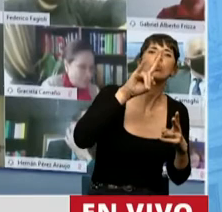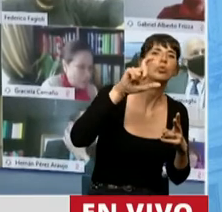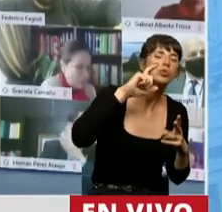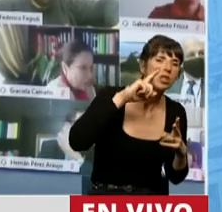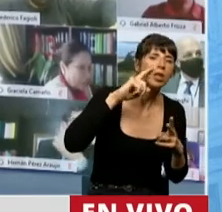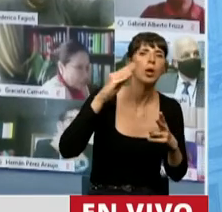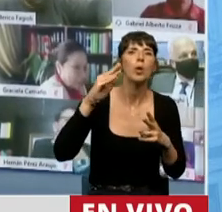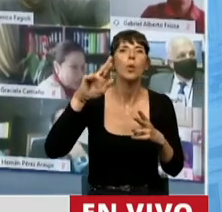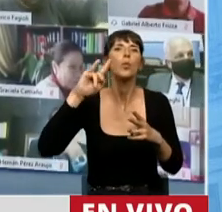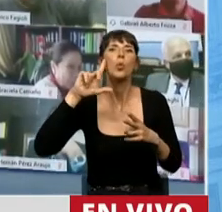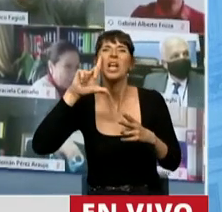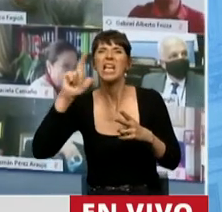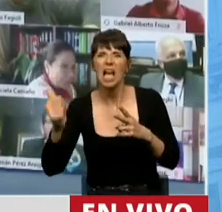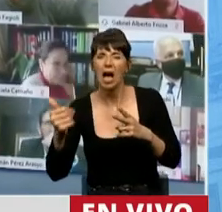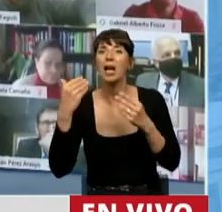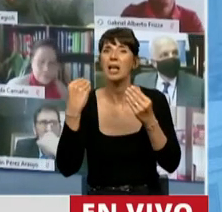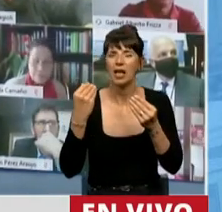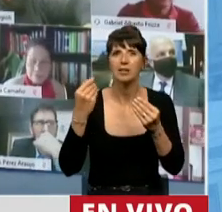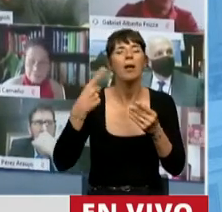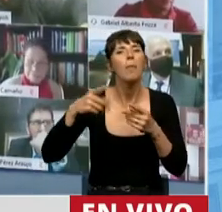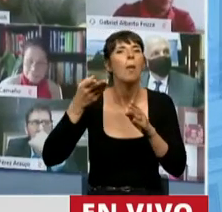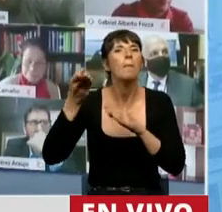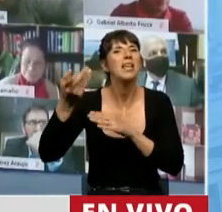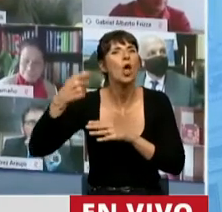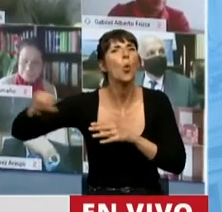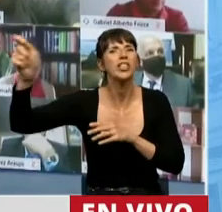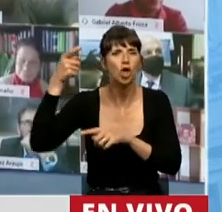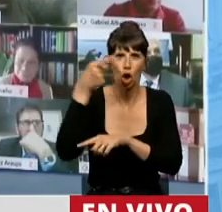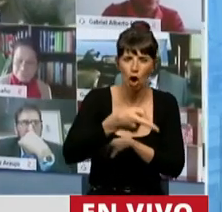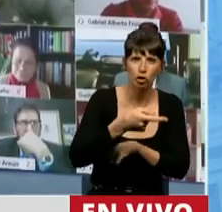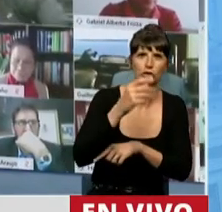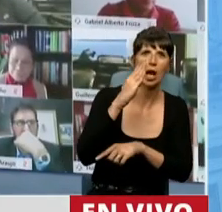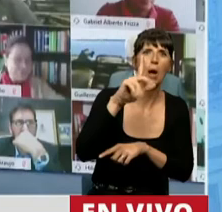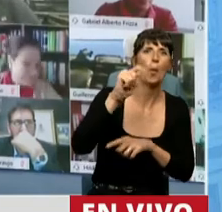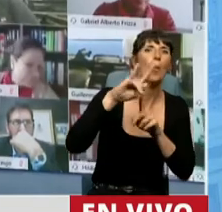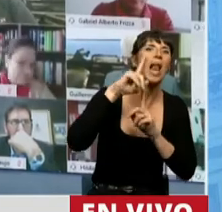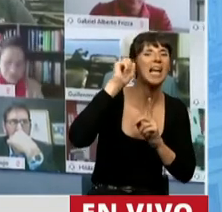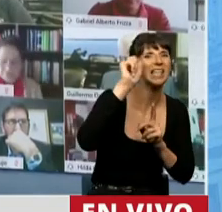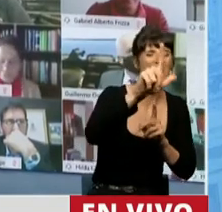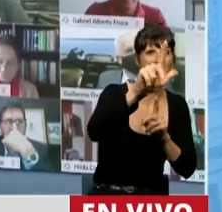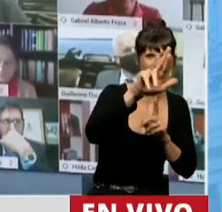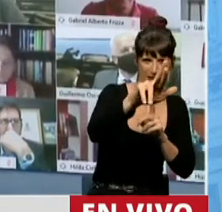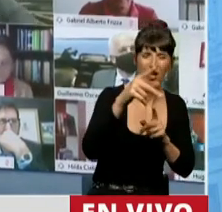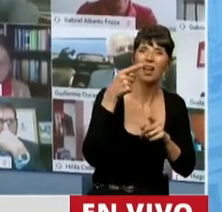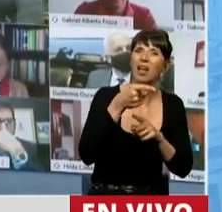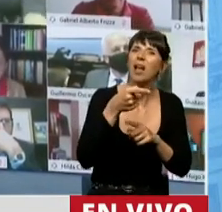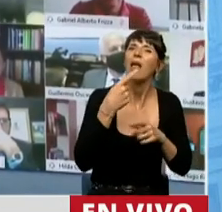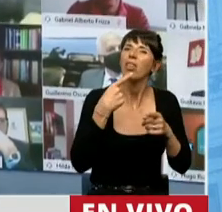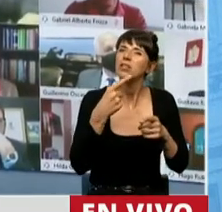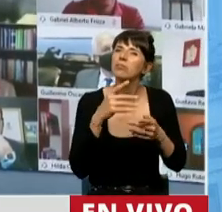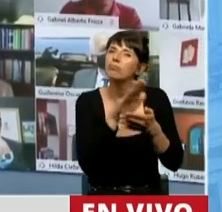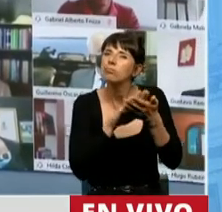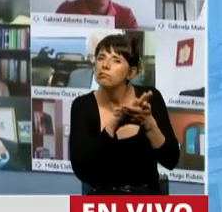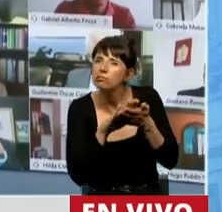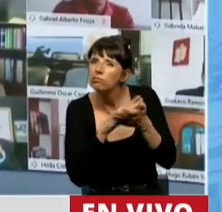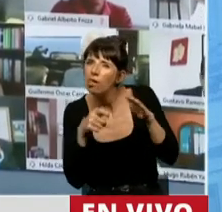del exdirector del Fondo de Garantía de Sustentabilidad, Luis María Blaquier, quien fuera acusado de irregularidades en el manejo de los fondos de ANSES